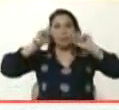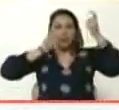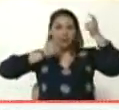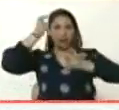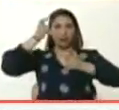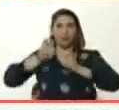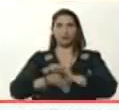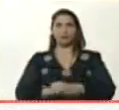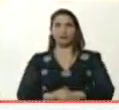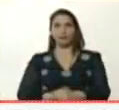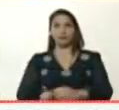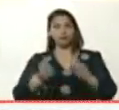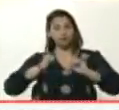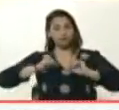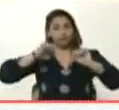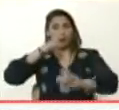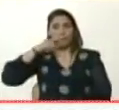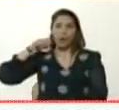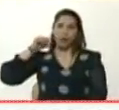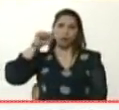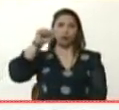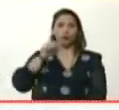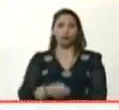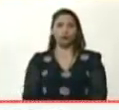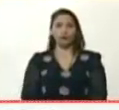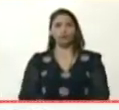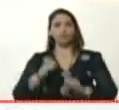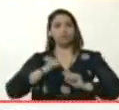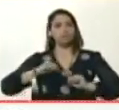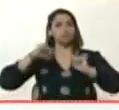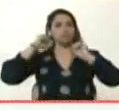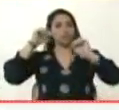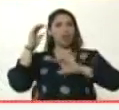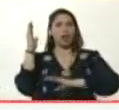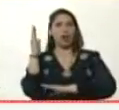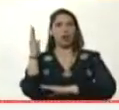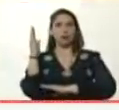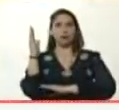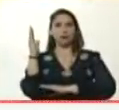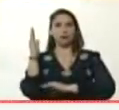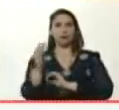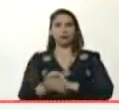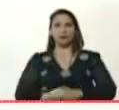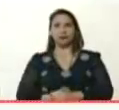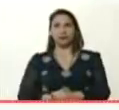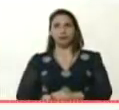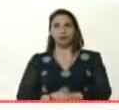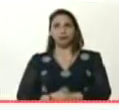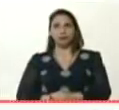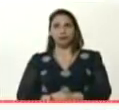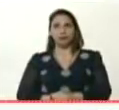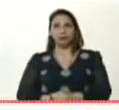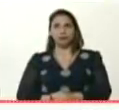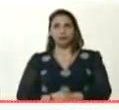Chávez! ¡Que viva! ¡Que viva Maduro! ¡Que viva! ¡Que viva Lara! ¡Que viva! ¡Venceremos!